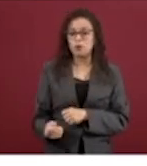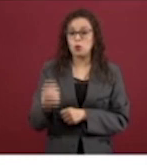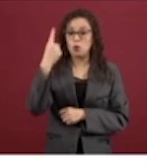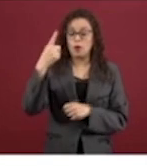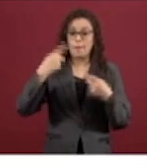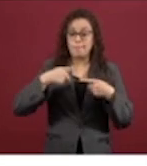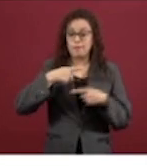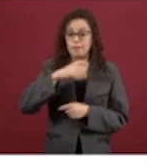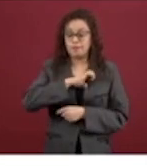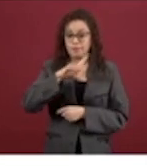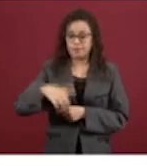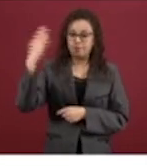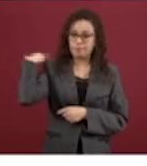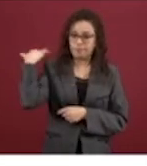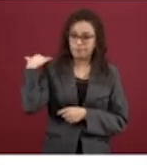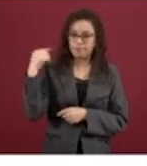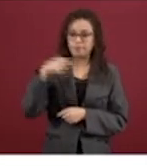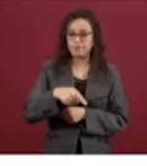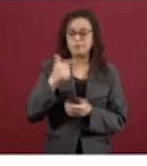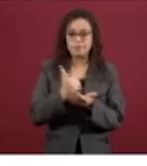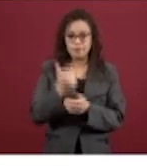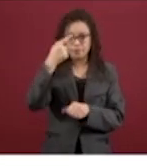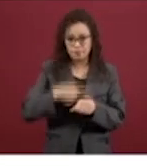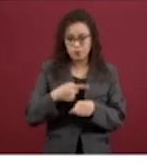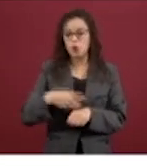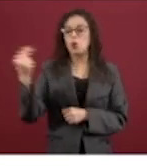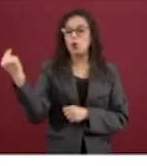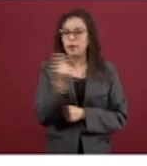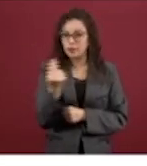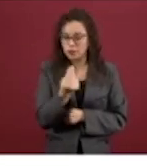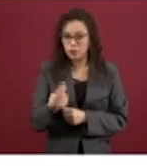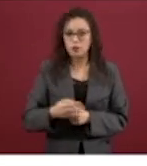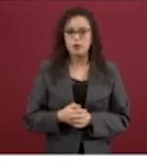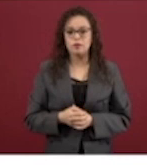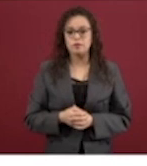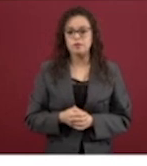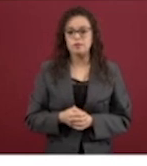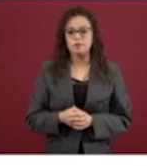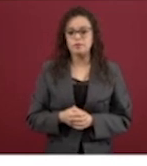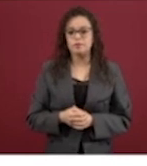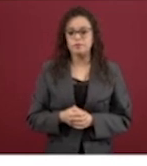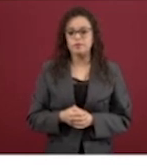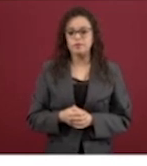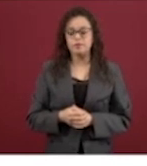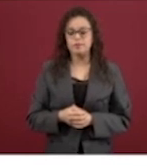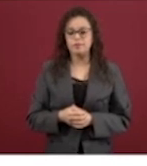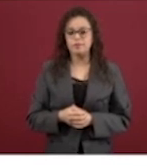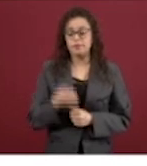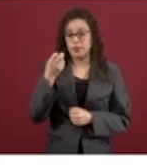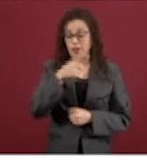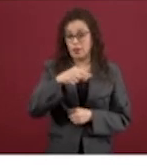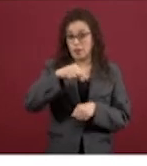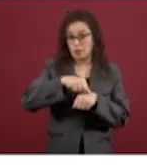internista, por un intensivista o un urgenciólogo, que tendrá a su vez estos médicos generales que vamos